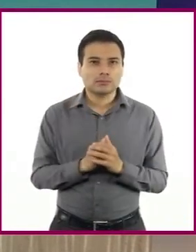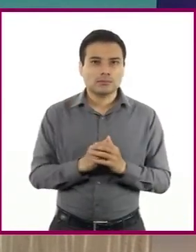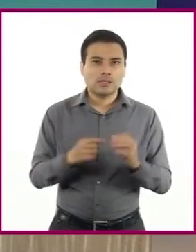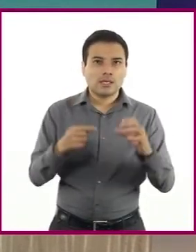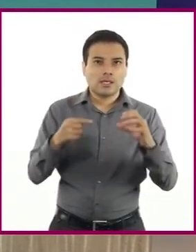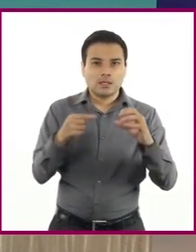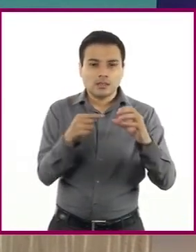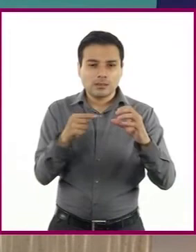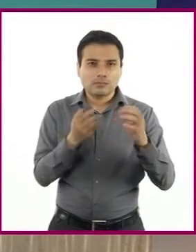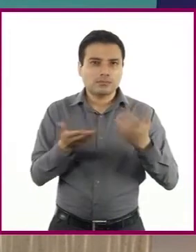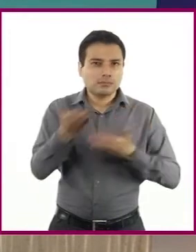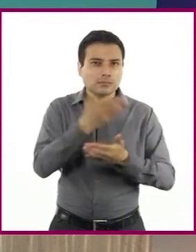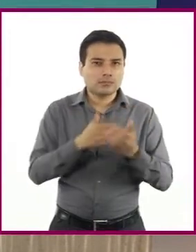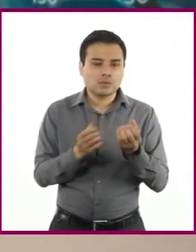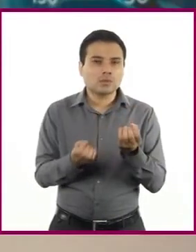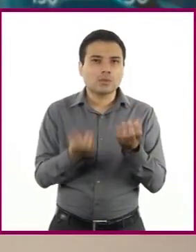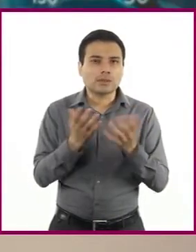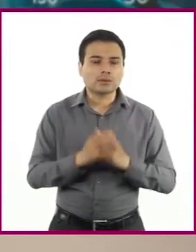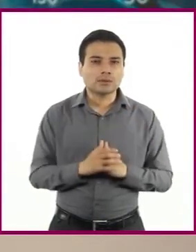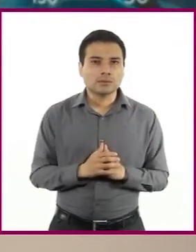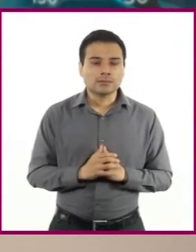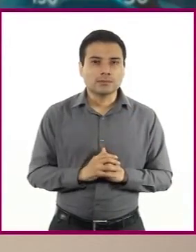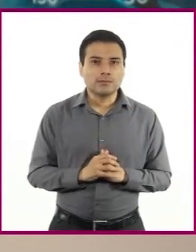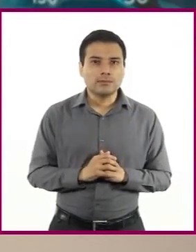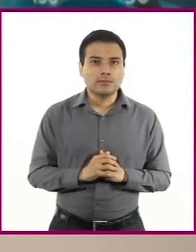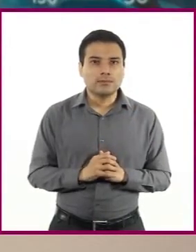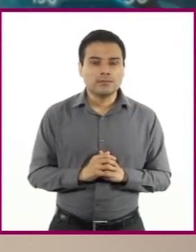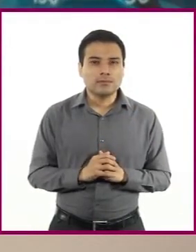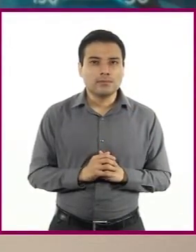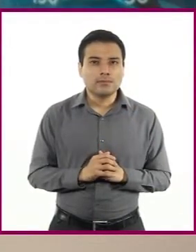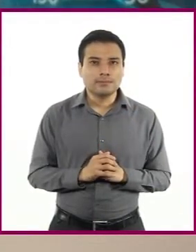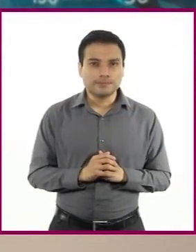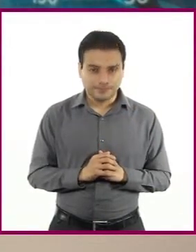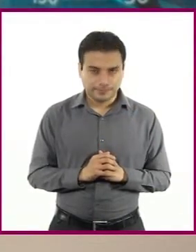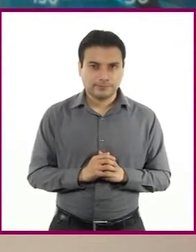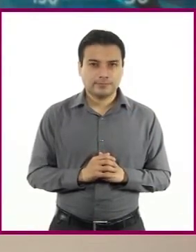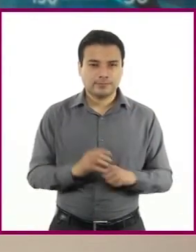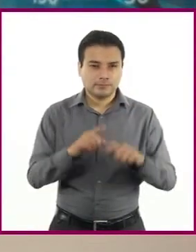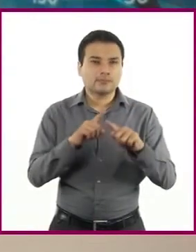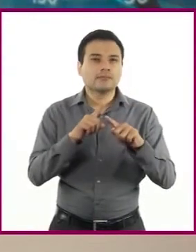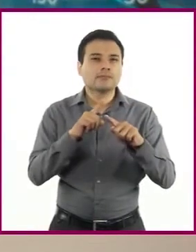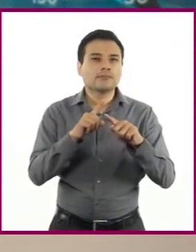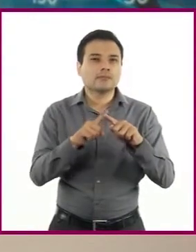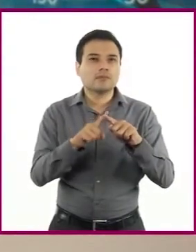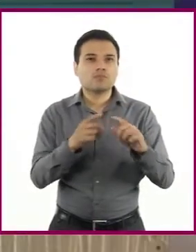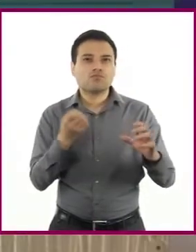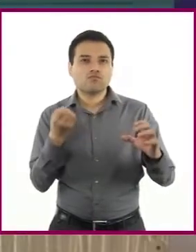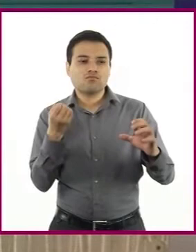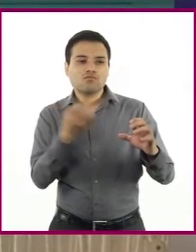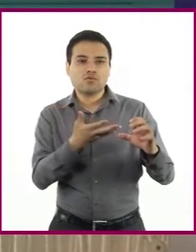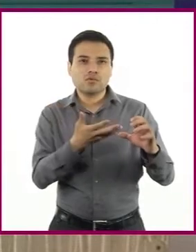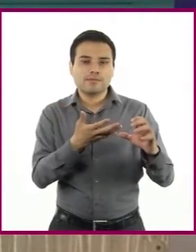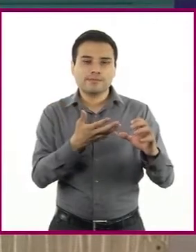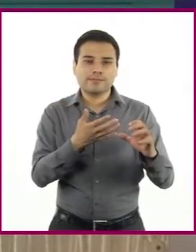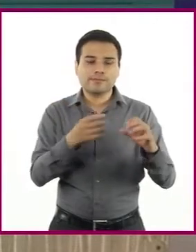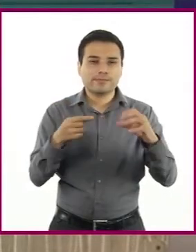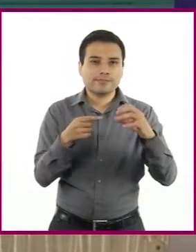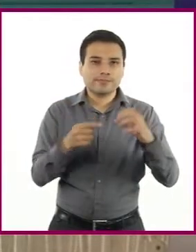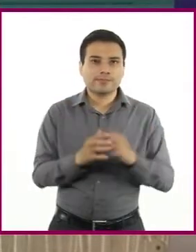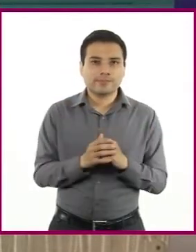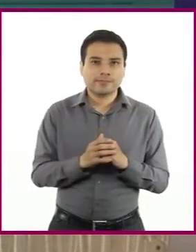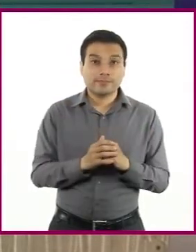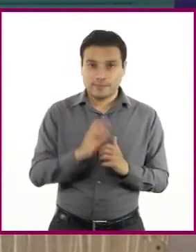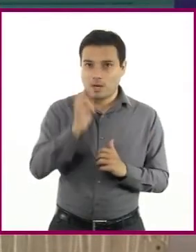electrones se transfirieron en cada caso? ¿Qué elemento ganó electrones? Recuerden que podemos emplear la